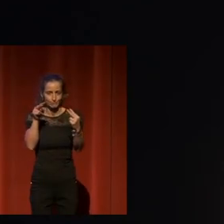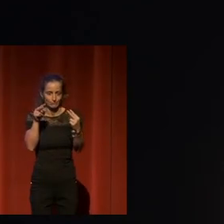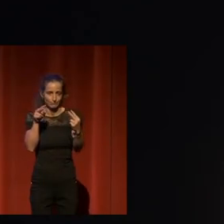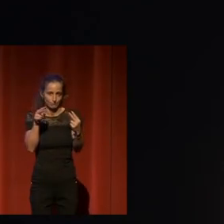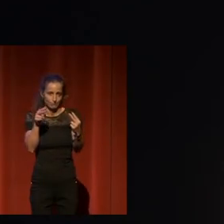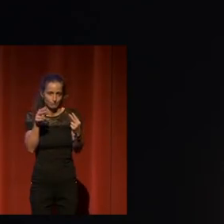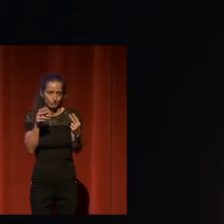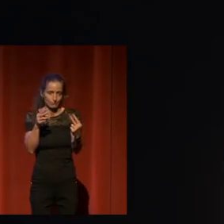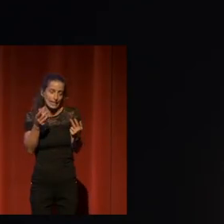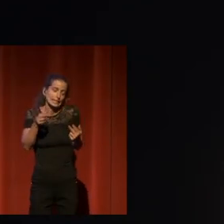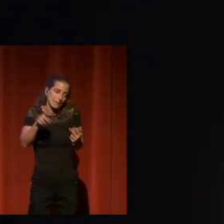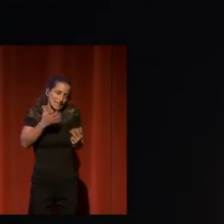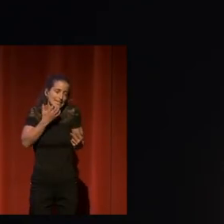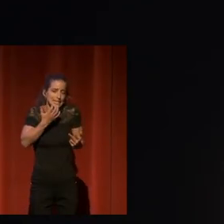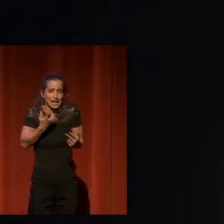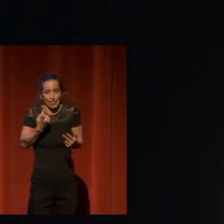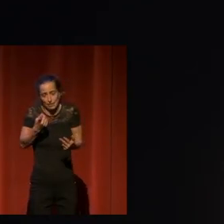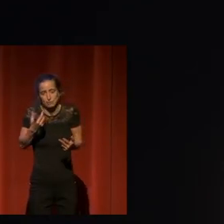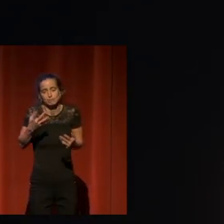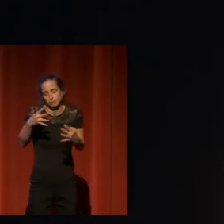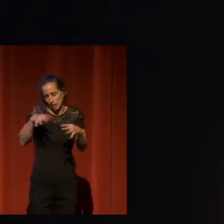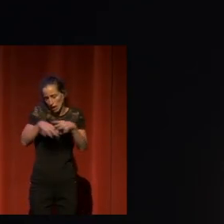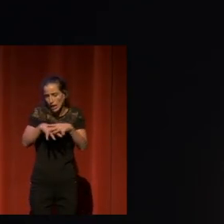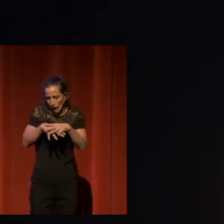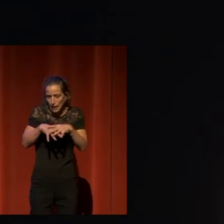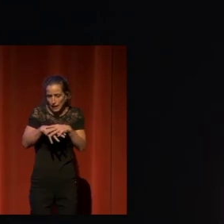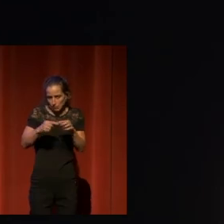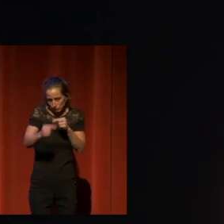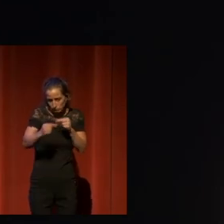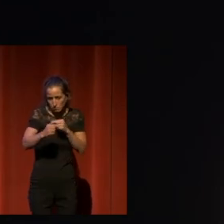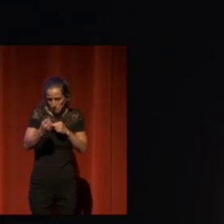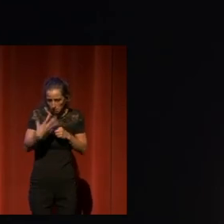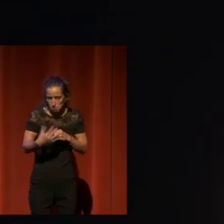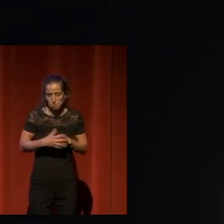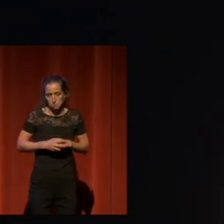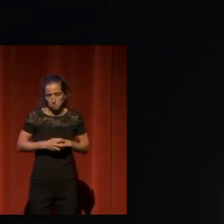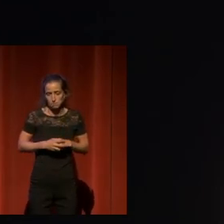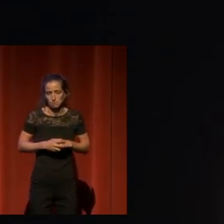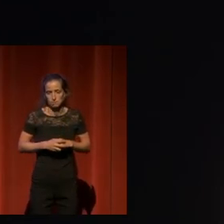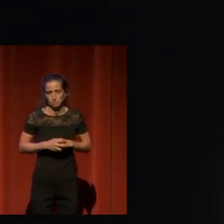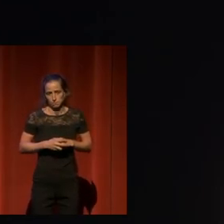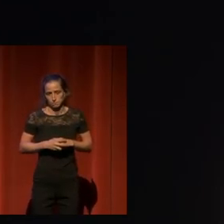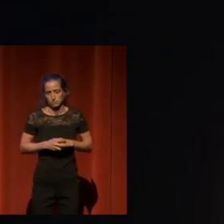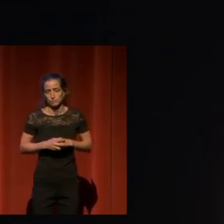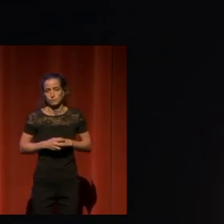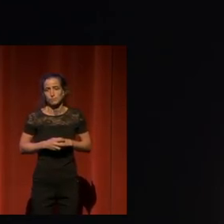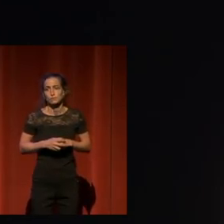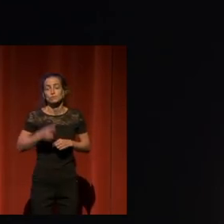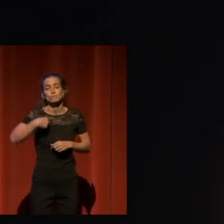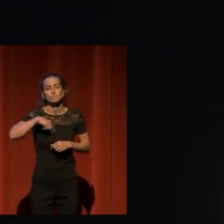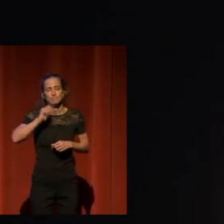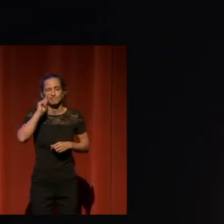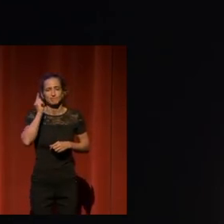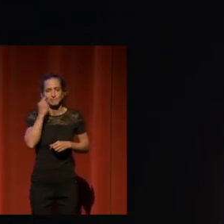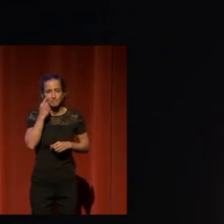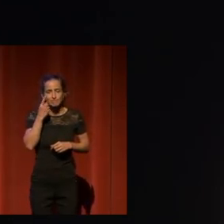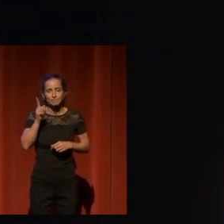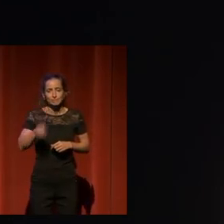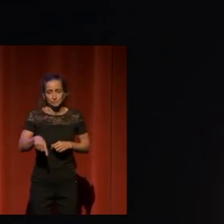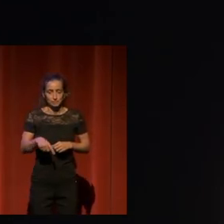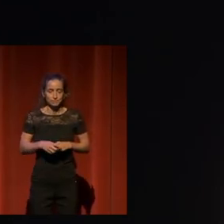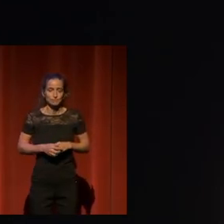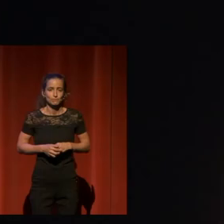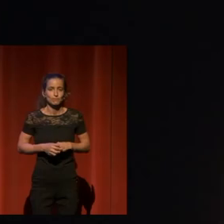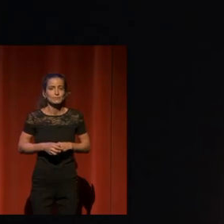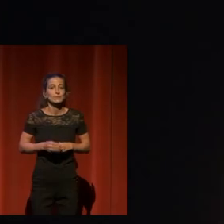a través de redes telemáticas, ¿no? Y también, como os decía, pues lo que hemos constatado es que hay una mirada